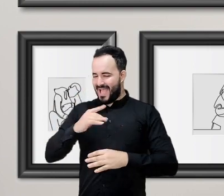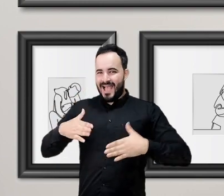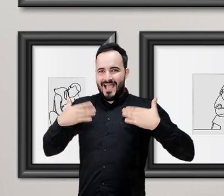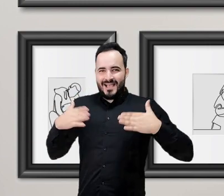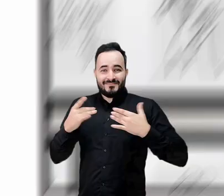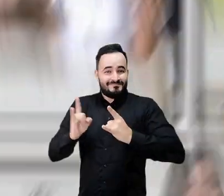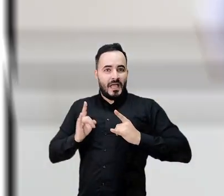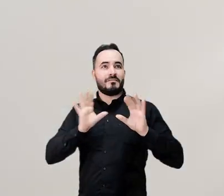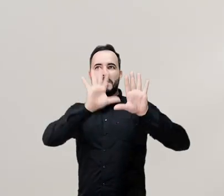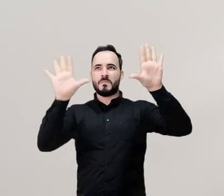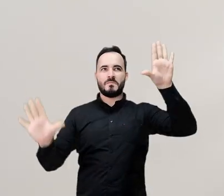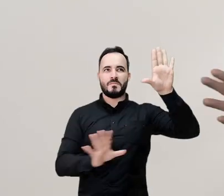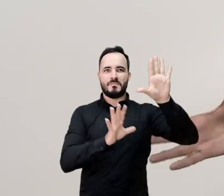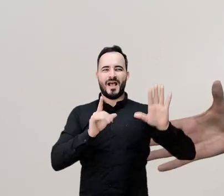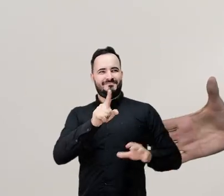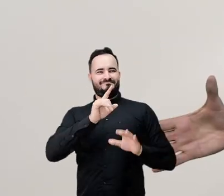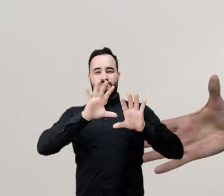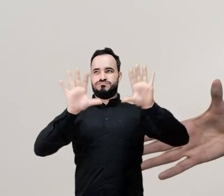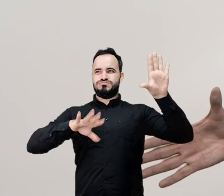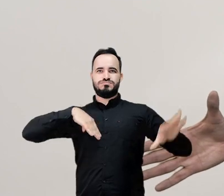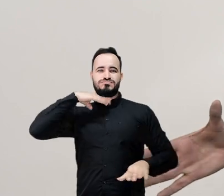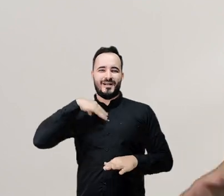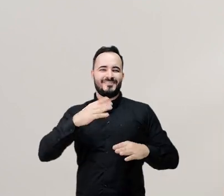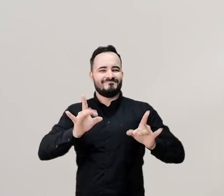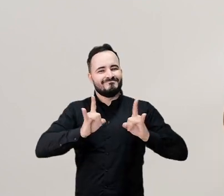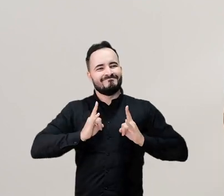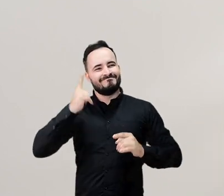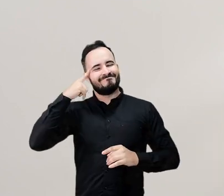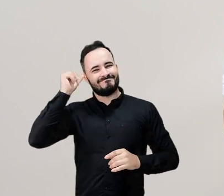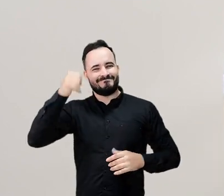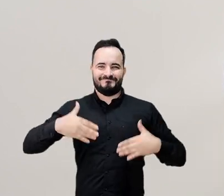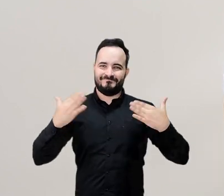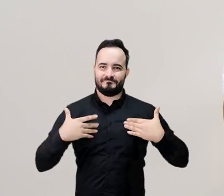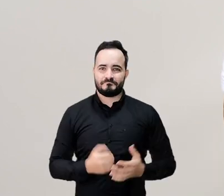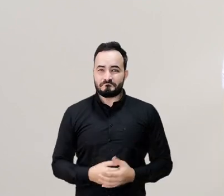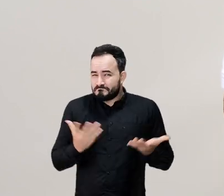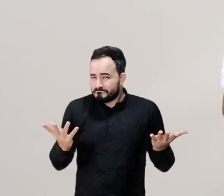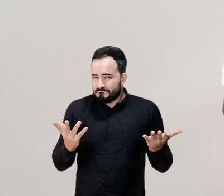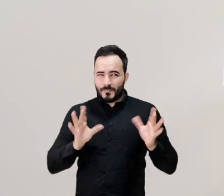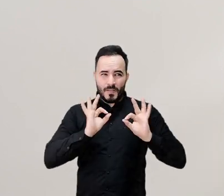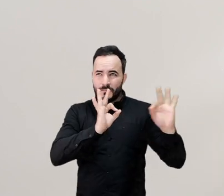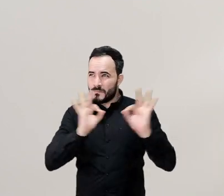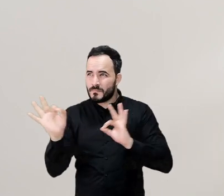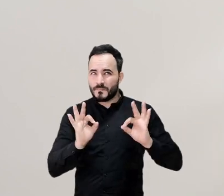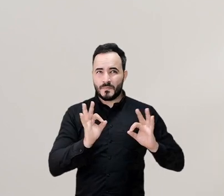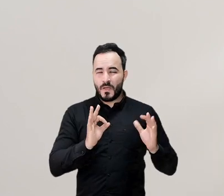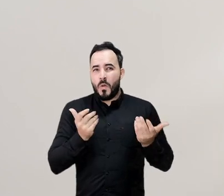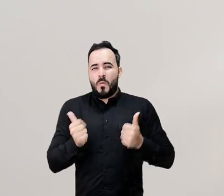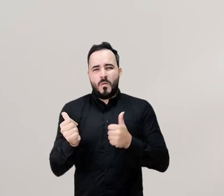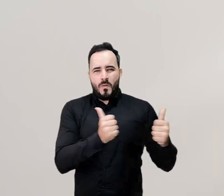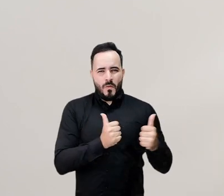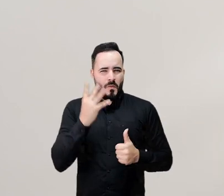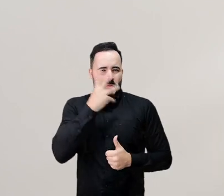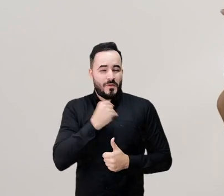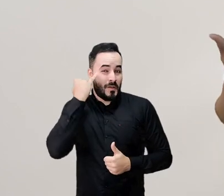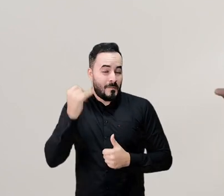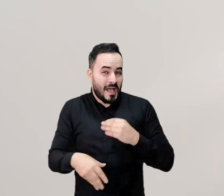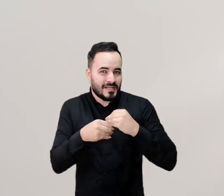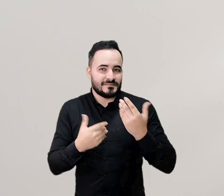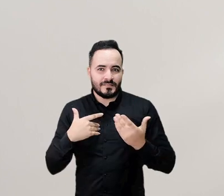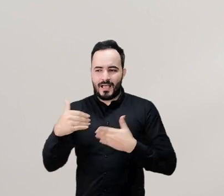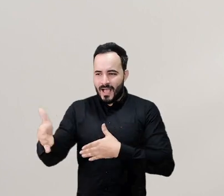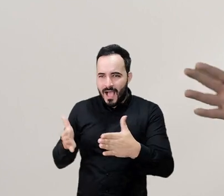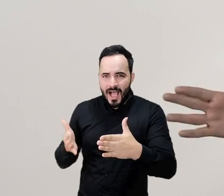mejores recuerdos. A veces la mejor decoración es una buena organización. Compra cajitas, recicla recipientes de vidrio y